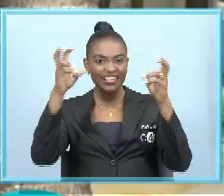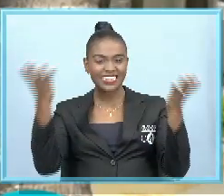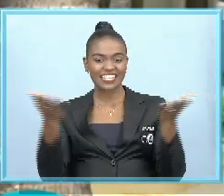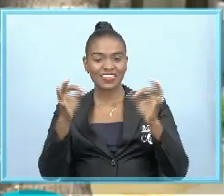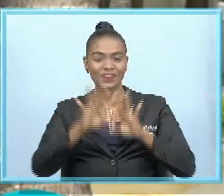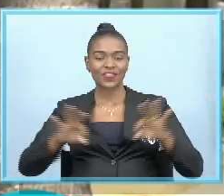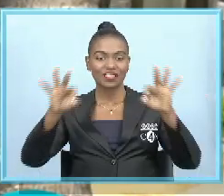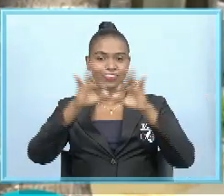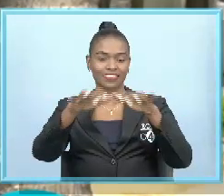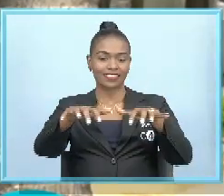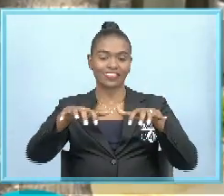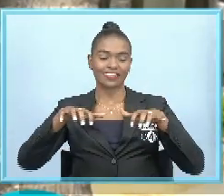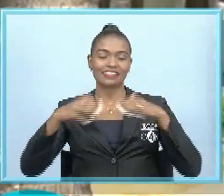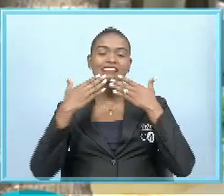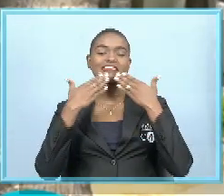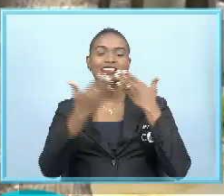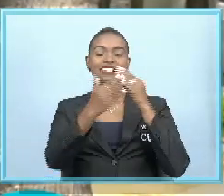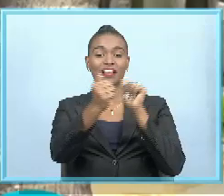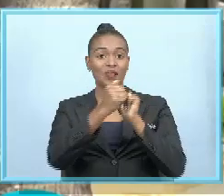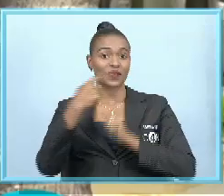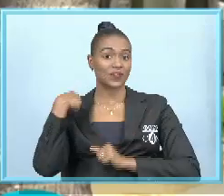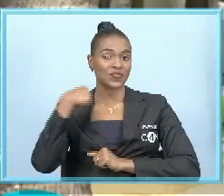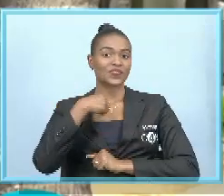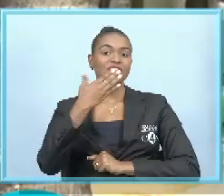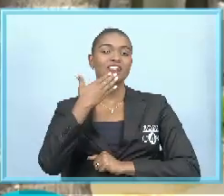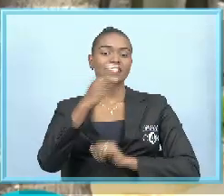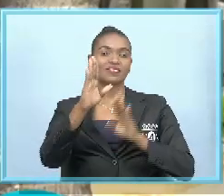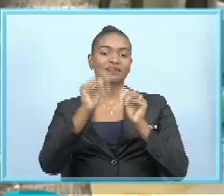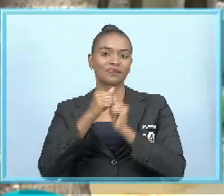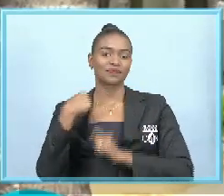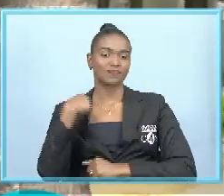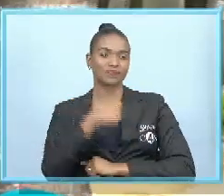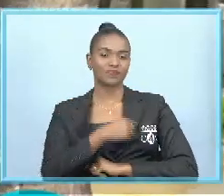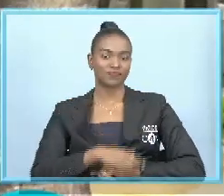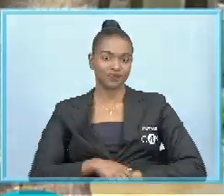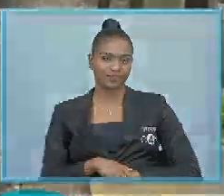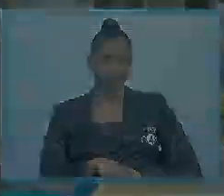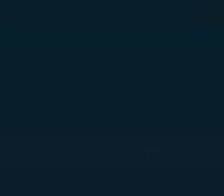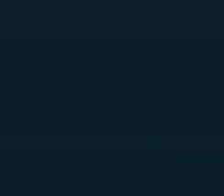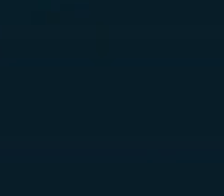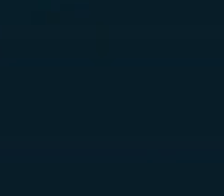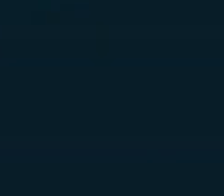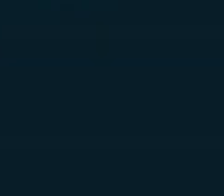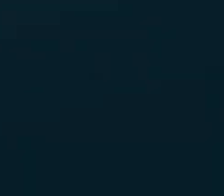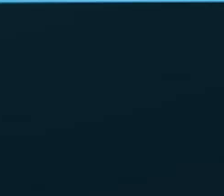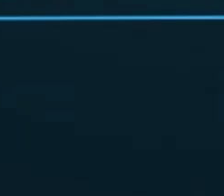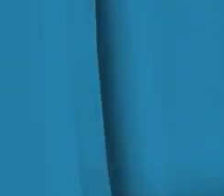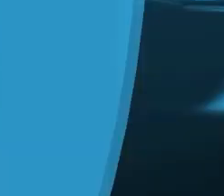importante cumbre. Gracias por acompañarnos, gracias por la sintonía.